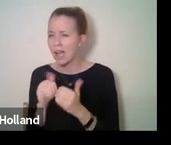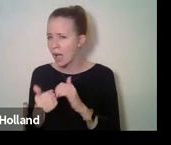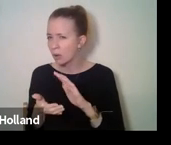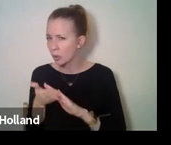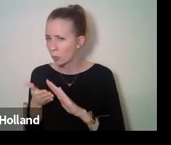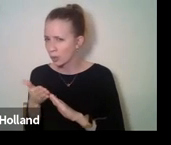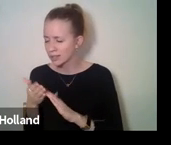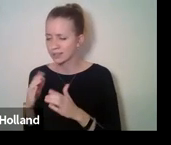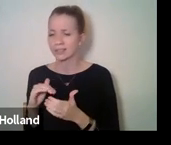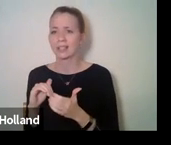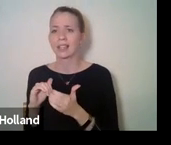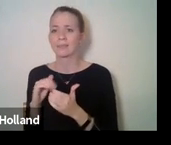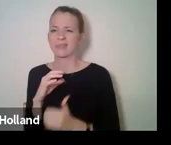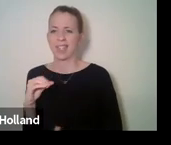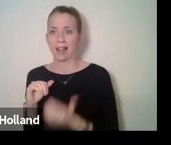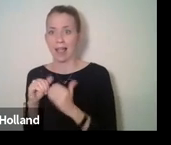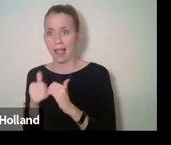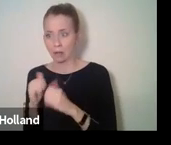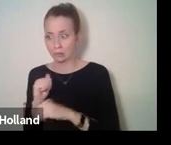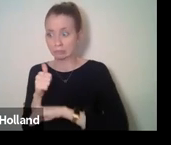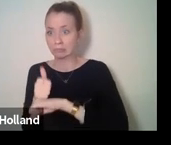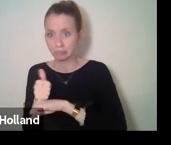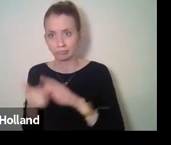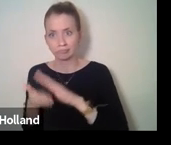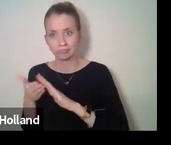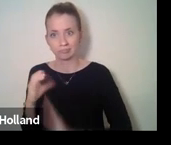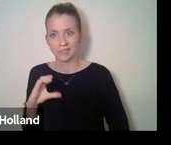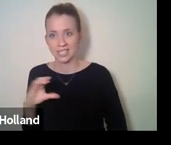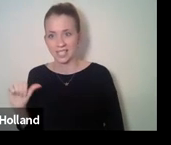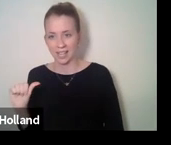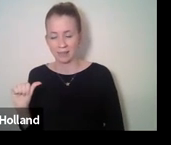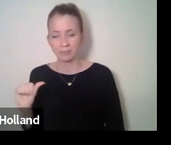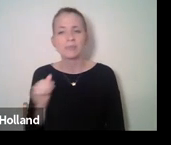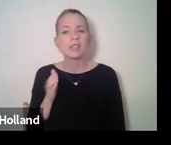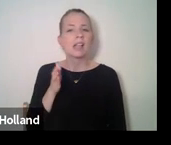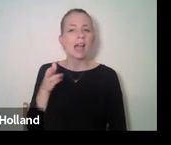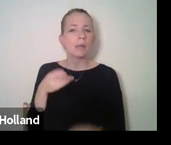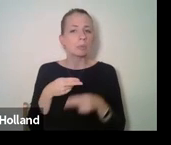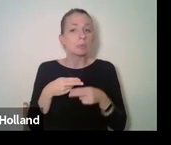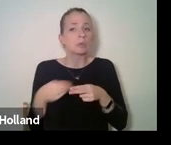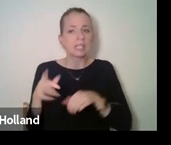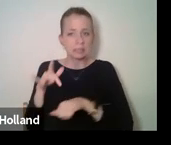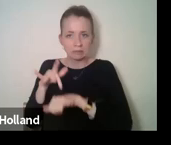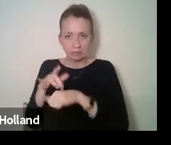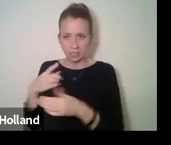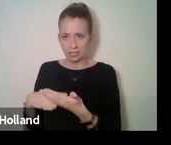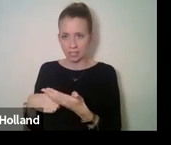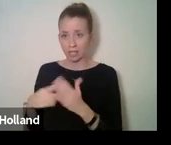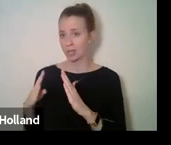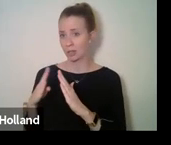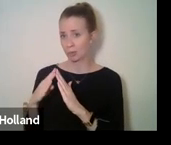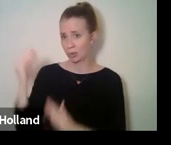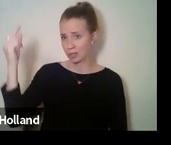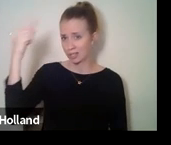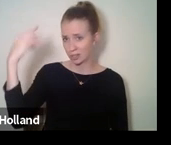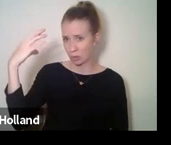taken to implement CCA. I will just touch briefly on community solar, sometimes known as community